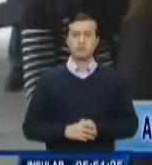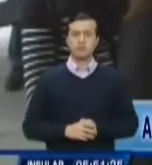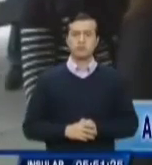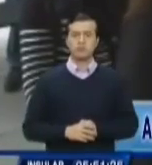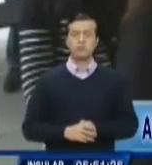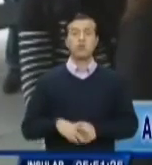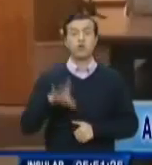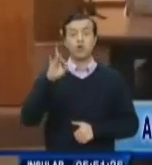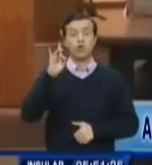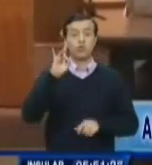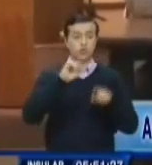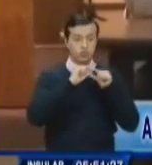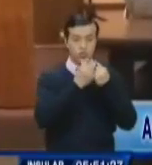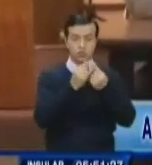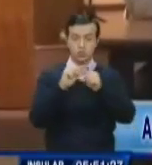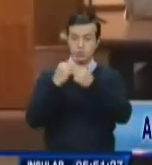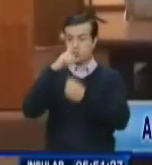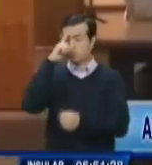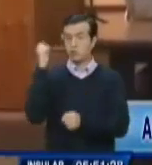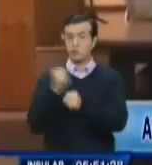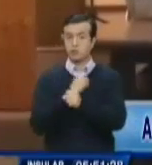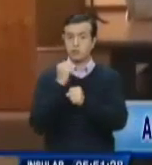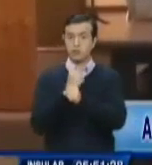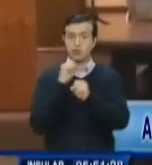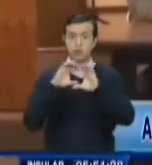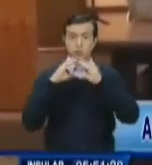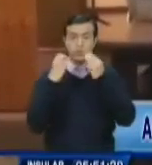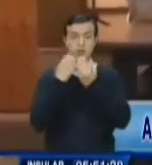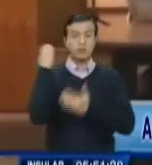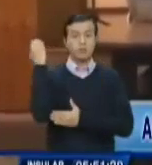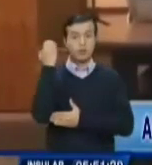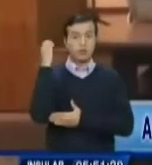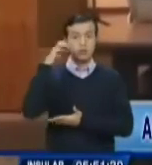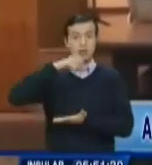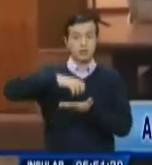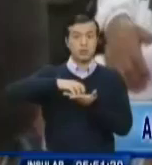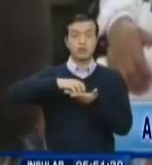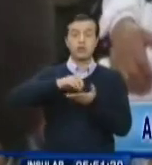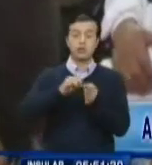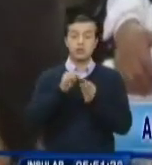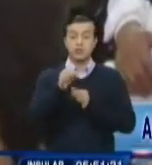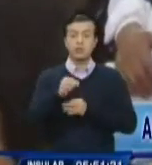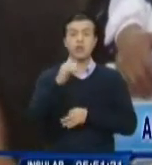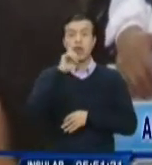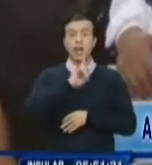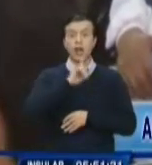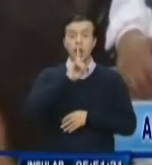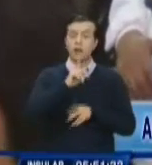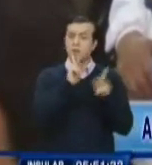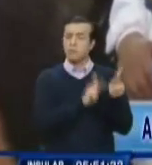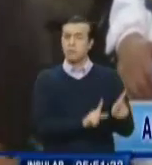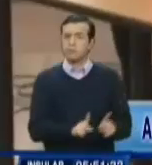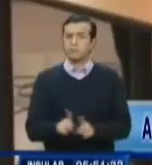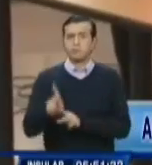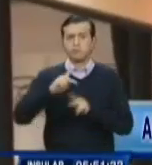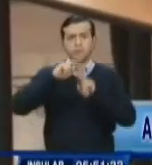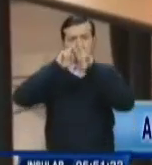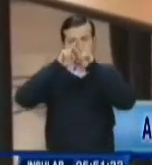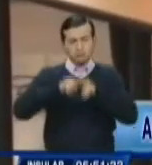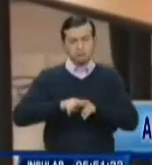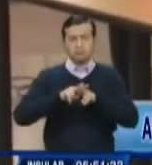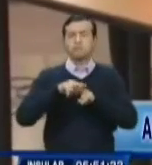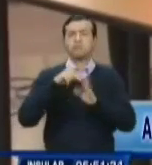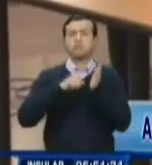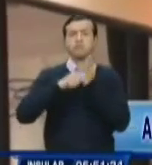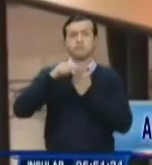Las 8 mesas de trabajo que constituyen el Comité de Operaciones de Emergencia del Cantón Salcedo analizaron sus planes de contingencia junto con